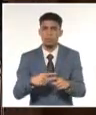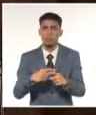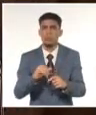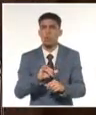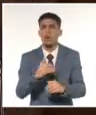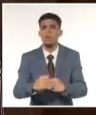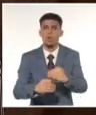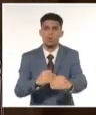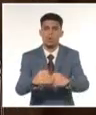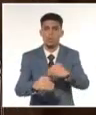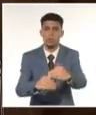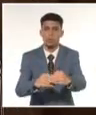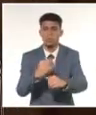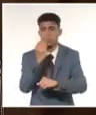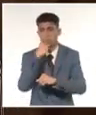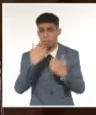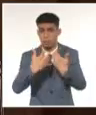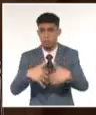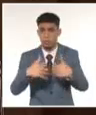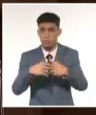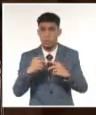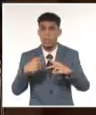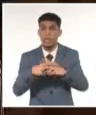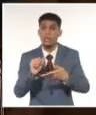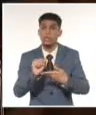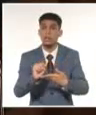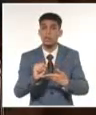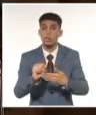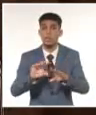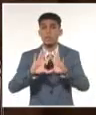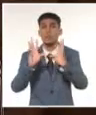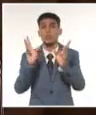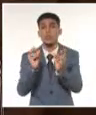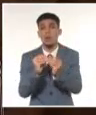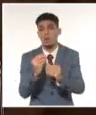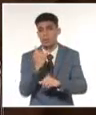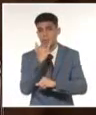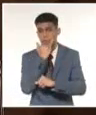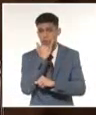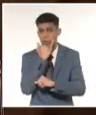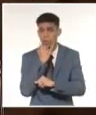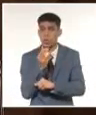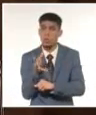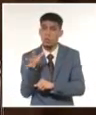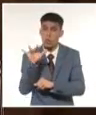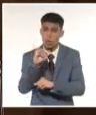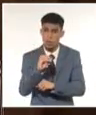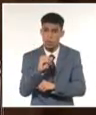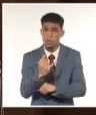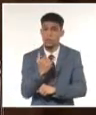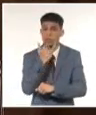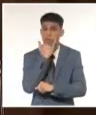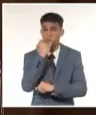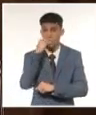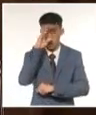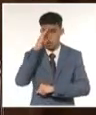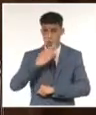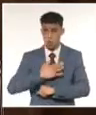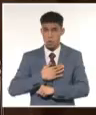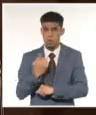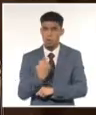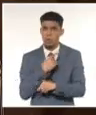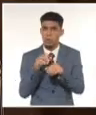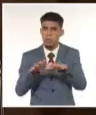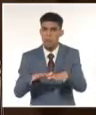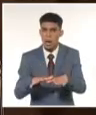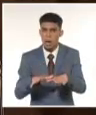de servicios. Y aunque estas dificultades y obstáculos constituyen el día a día del gobierno, no estamos detenidos